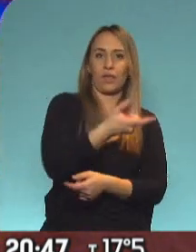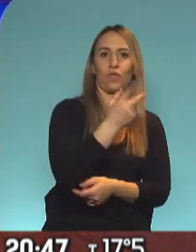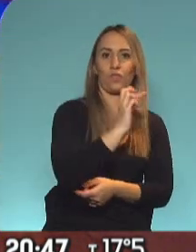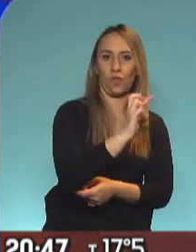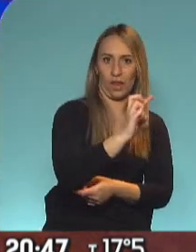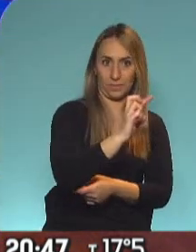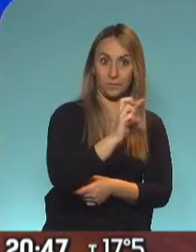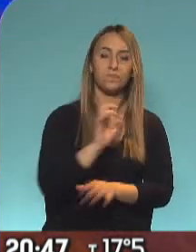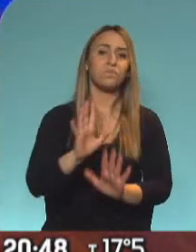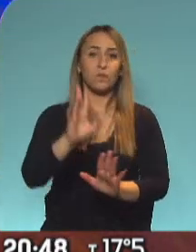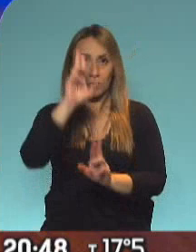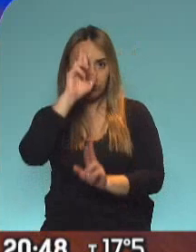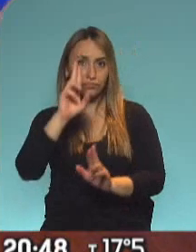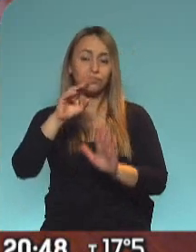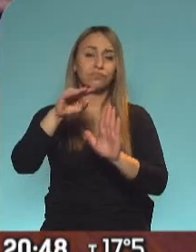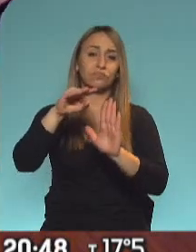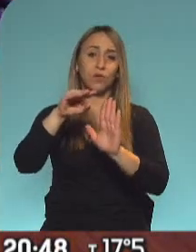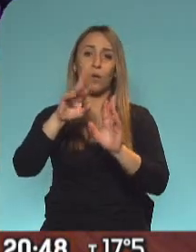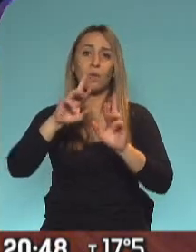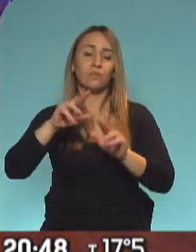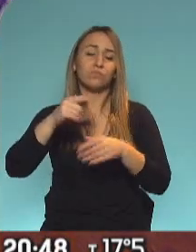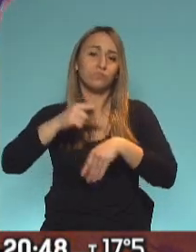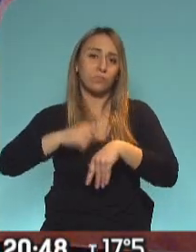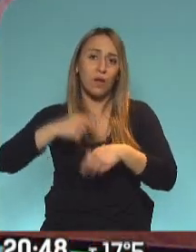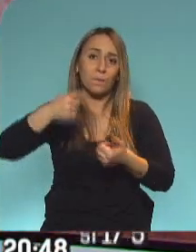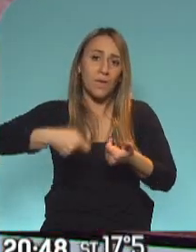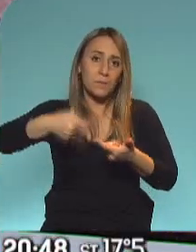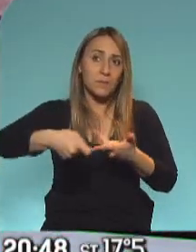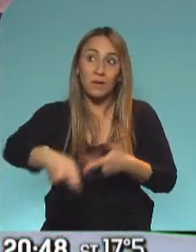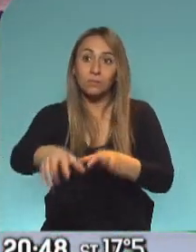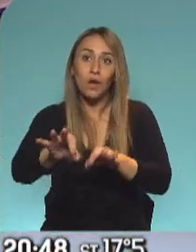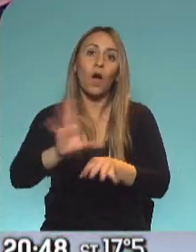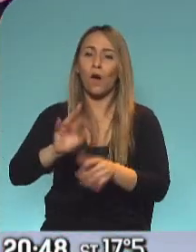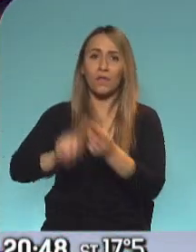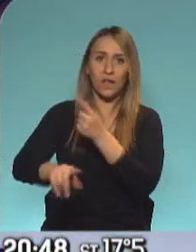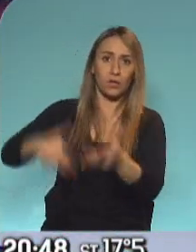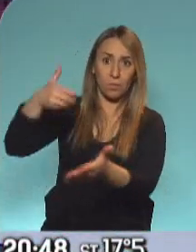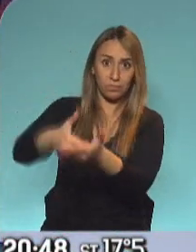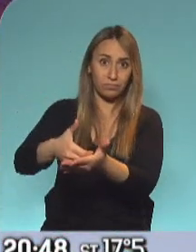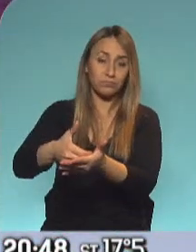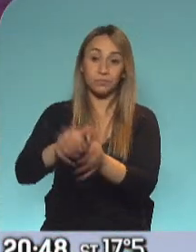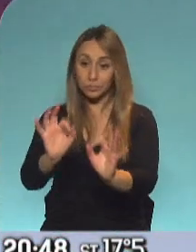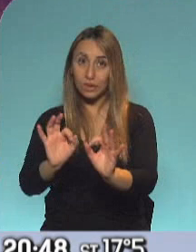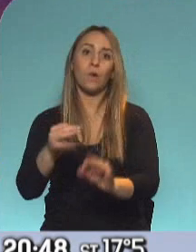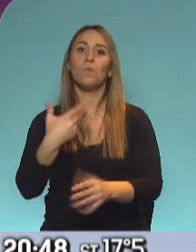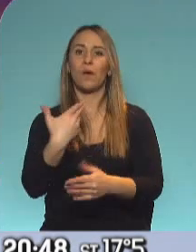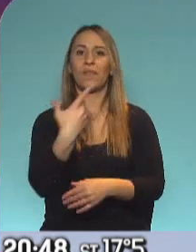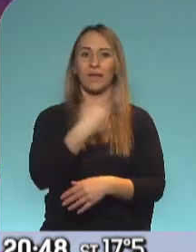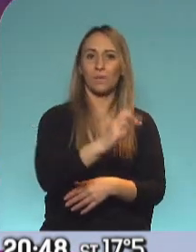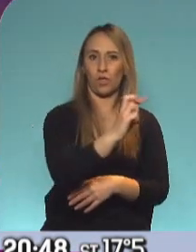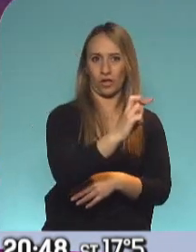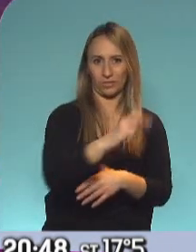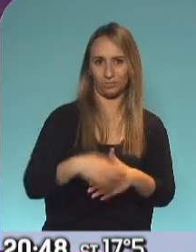el plazo o bien adelantando los pagos, ahí sí, no te haces problema, podés volver a comprar siempre y cuando cumpliendo todos los requisitos y cumpliendo el cupo. ¿Qué pasa